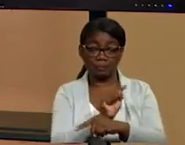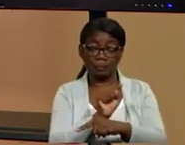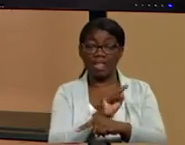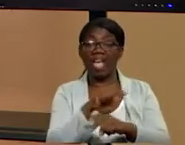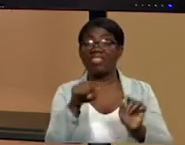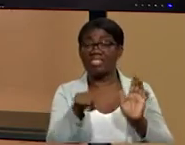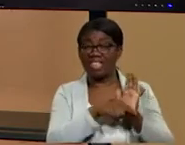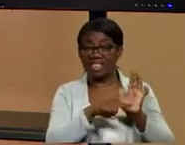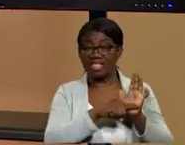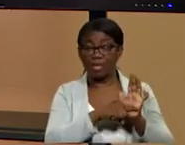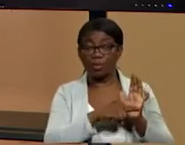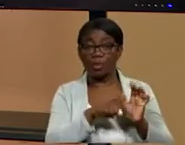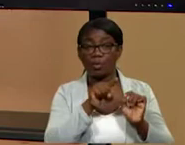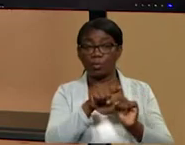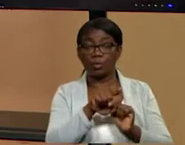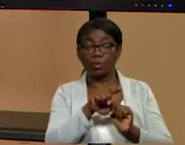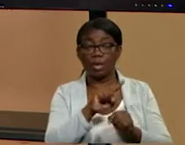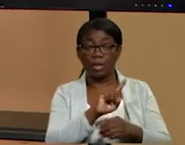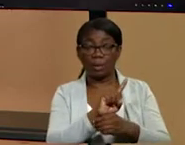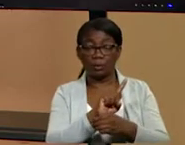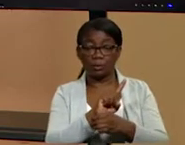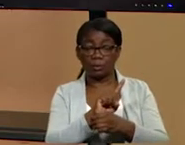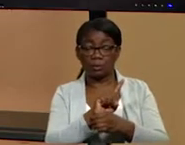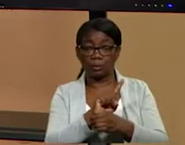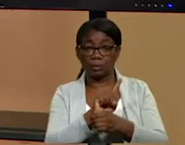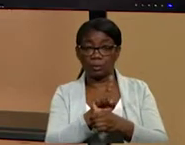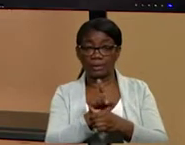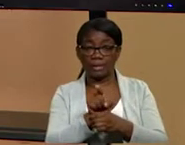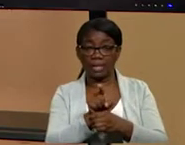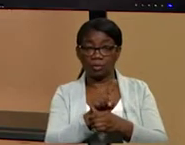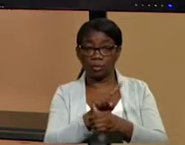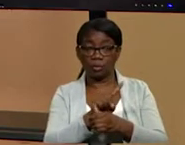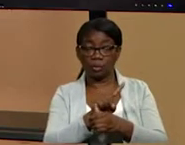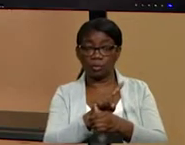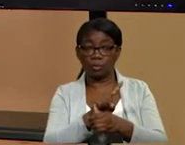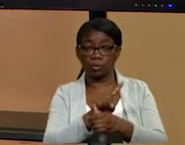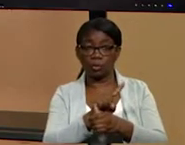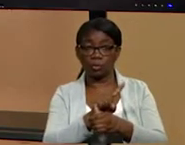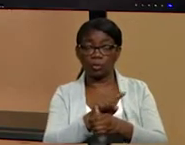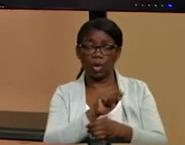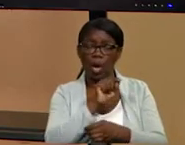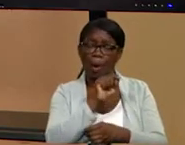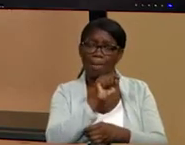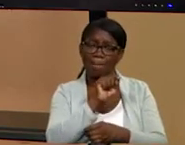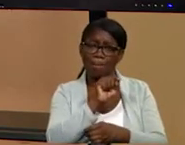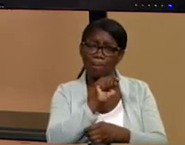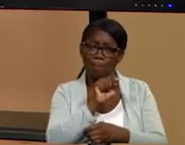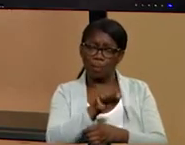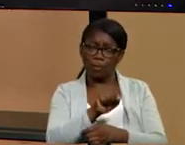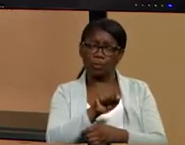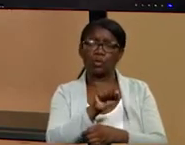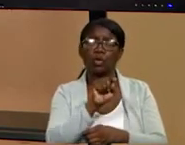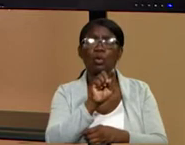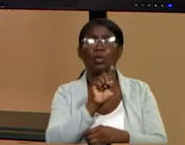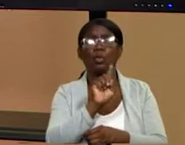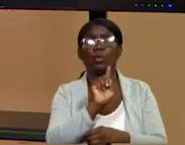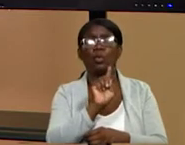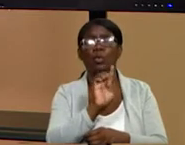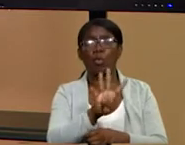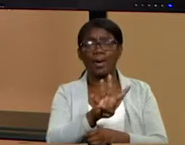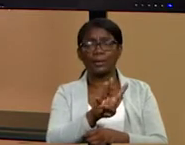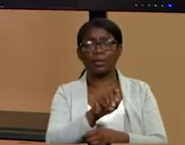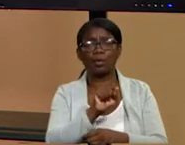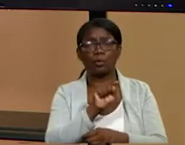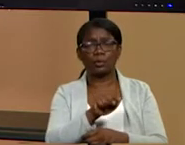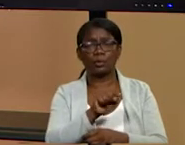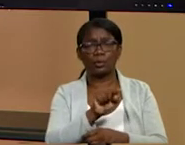directamente, él debe de conducir y mostrarle en el multímetro 0.4, 0.5 ohmios, una resistencia baja, lo que quiere